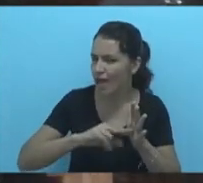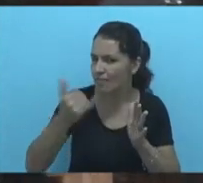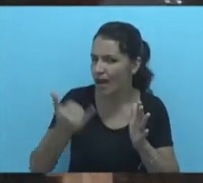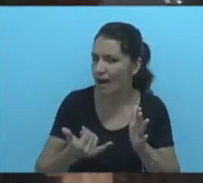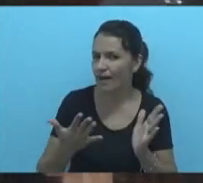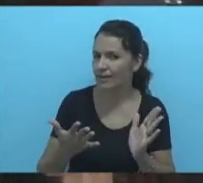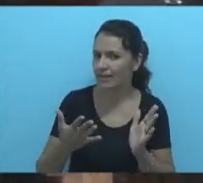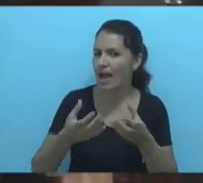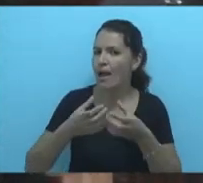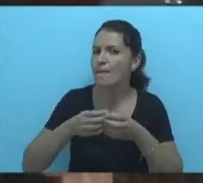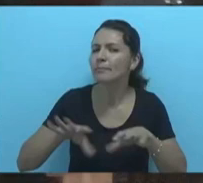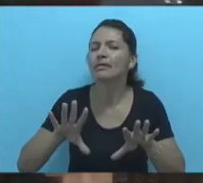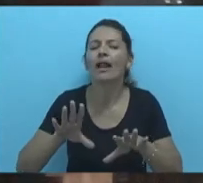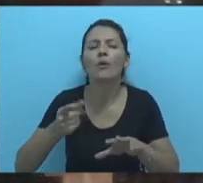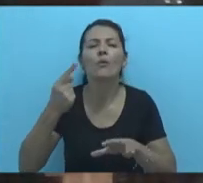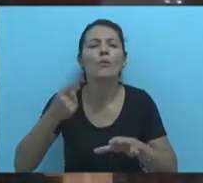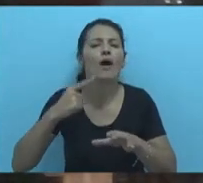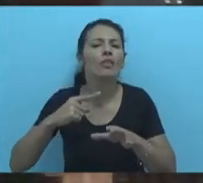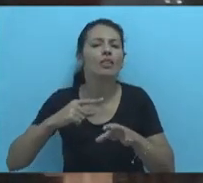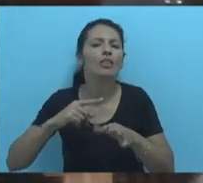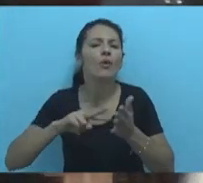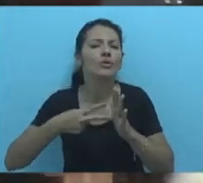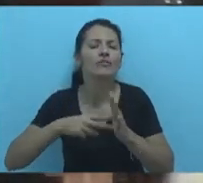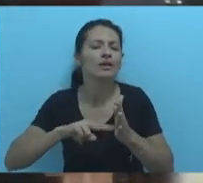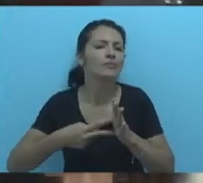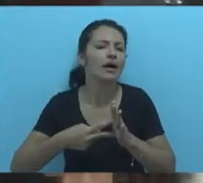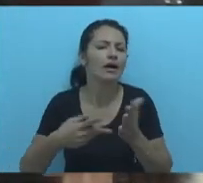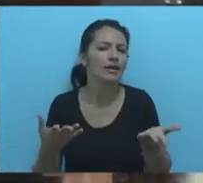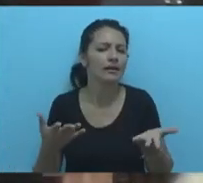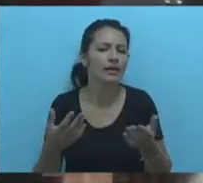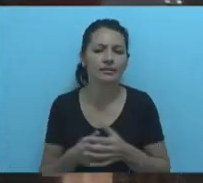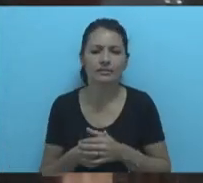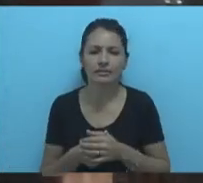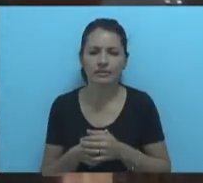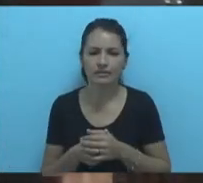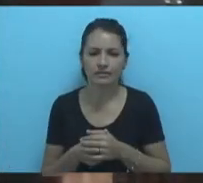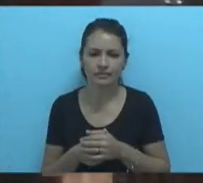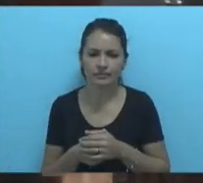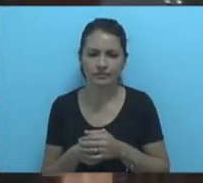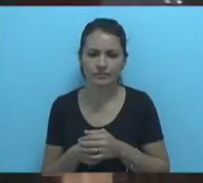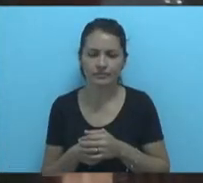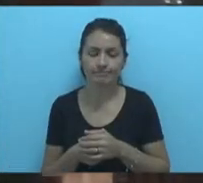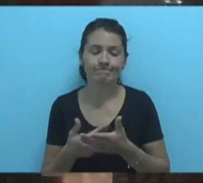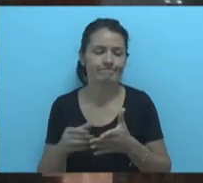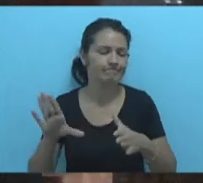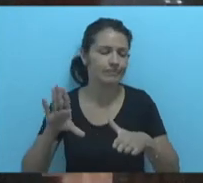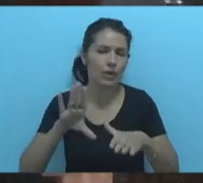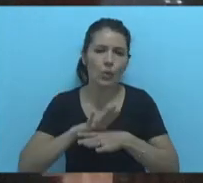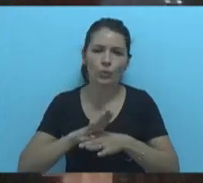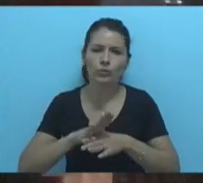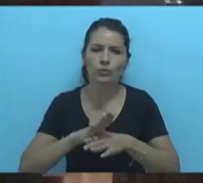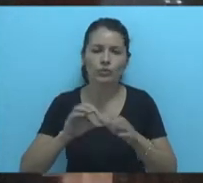tener inconvenientes de tipo económicos o financieros, se encontró ni más ni menos que con una pandemia que probablemente